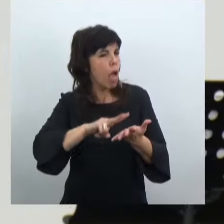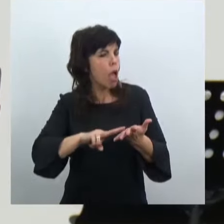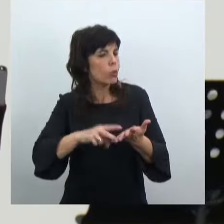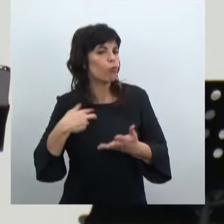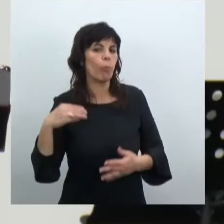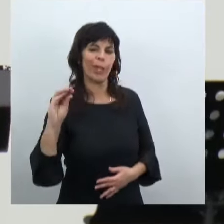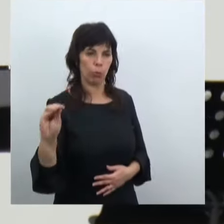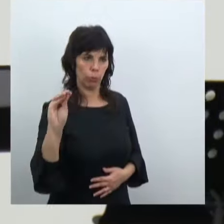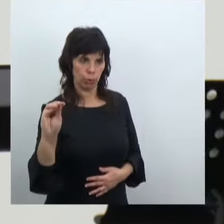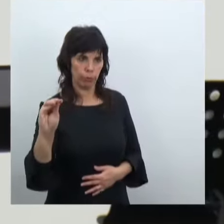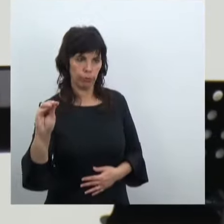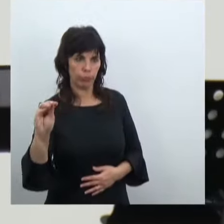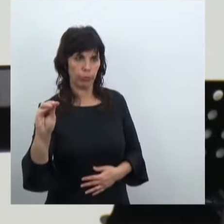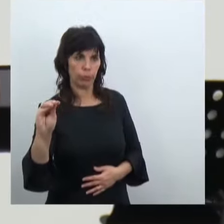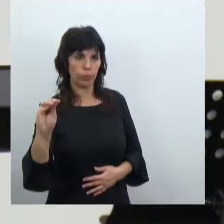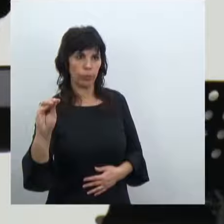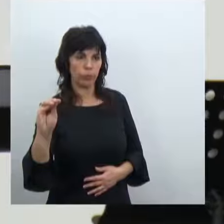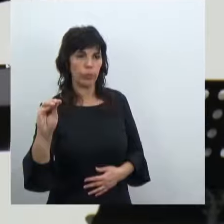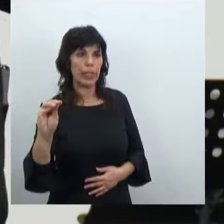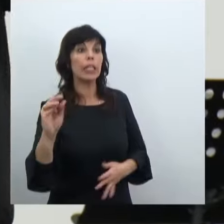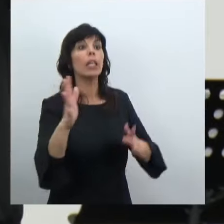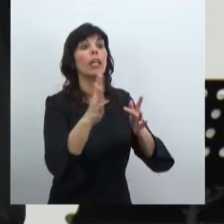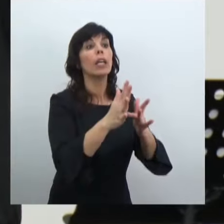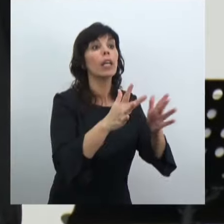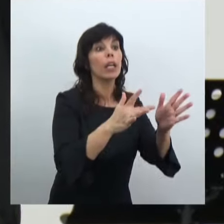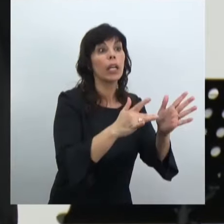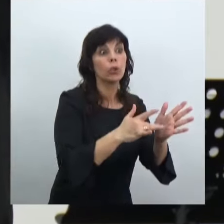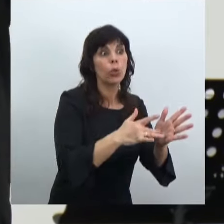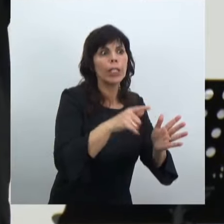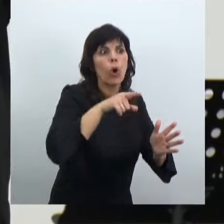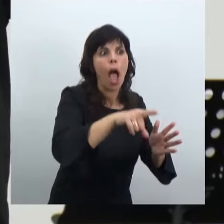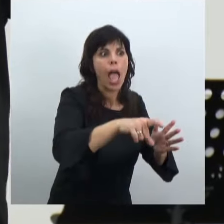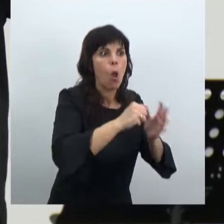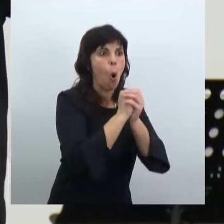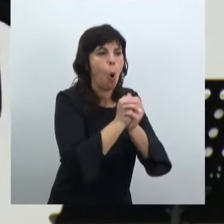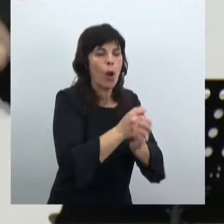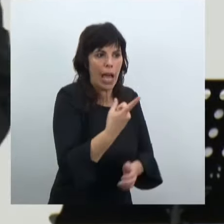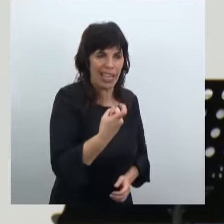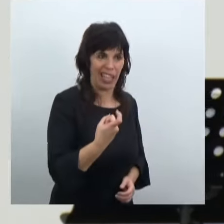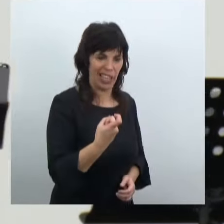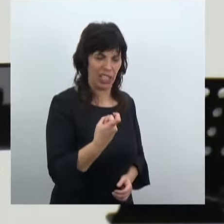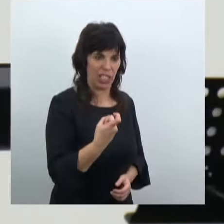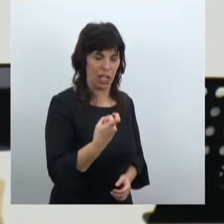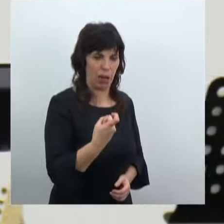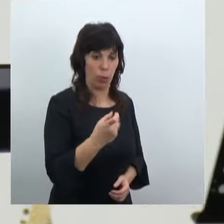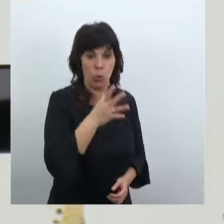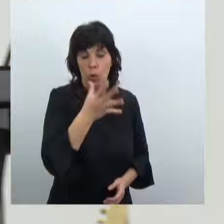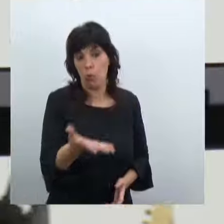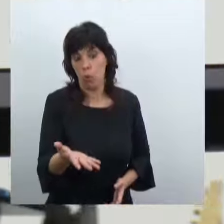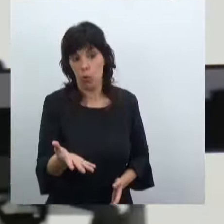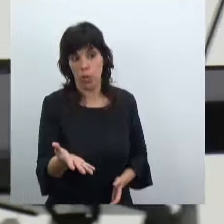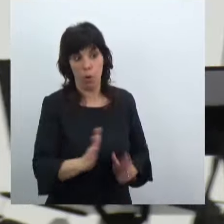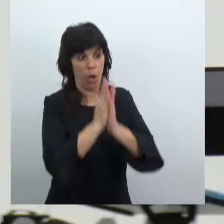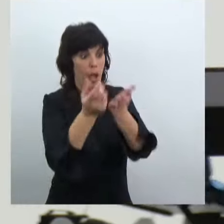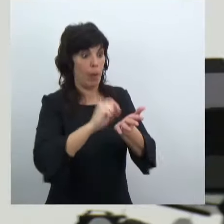qué Jesucristo, si Él necesitaba orar? Lo vemos orando en toda